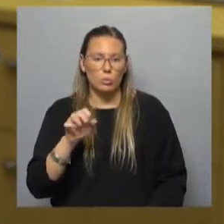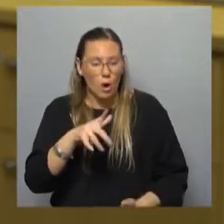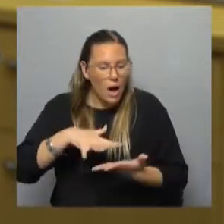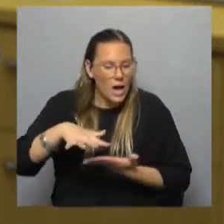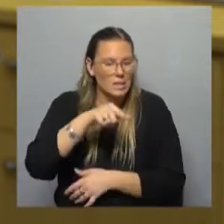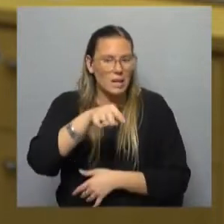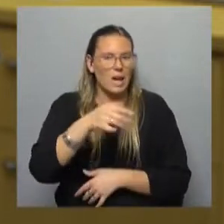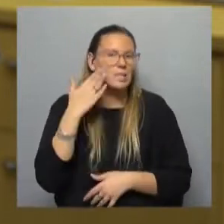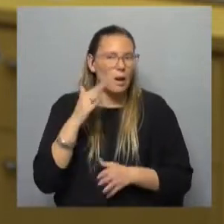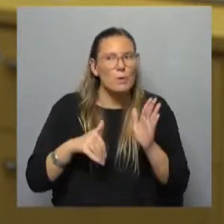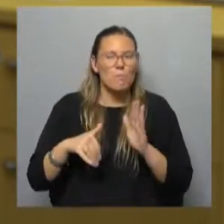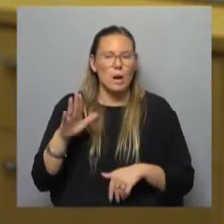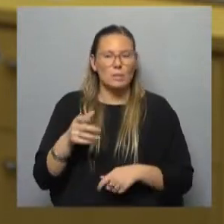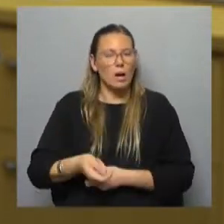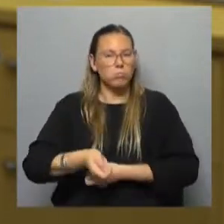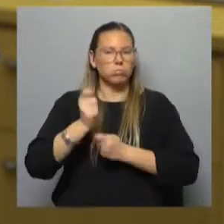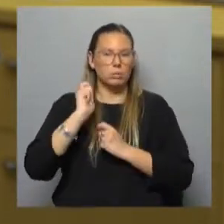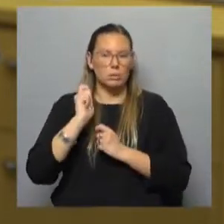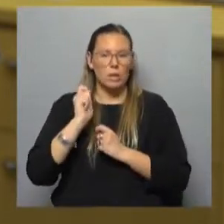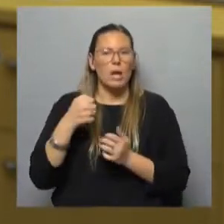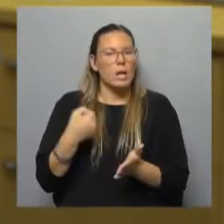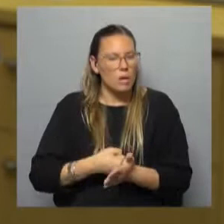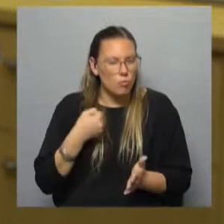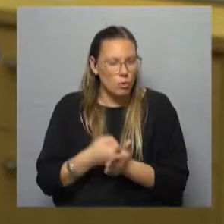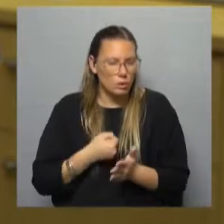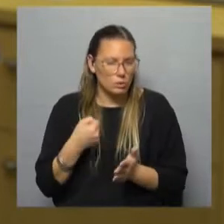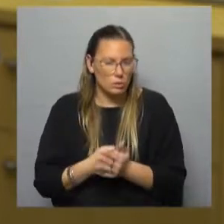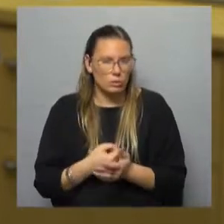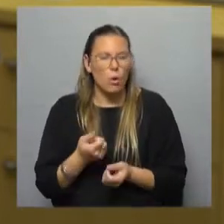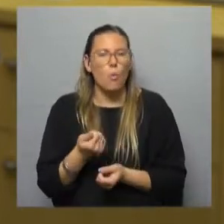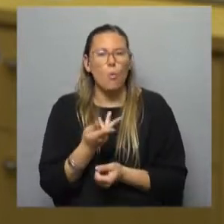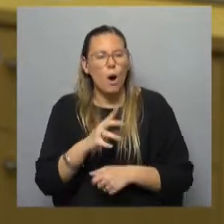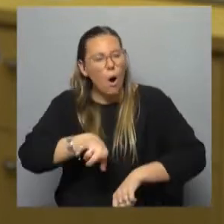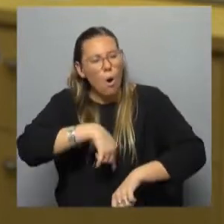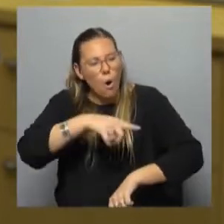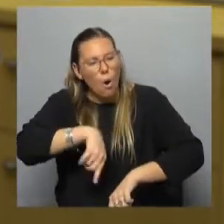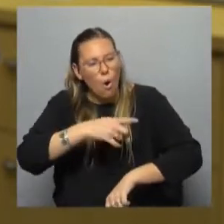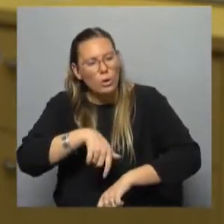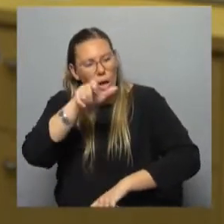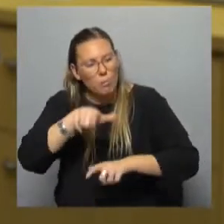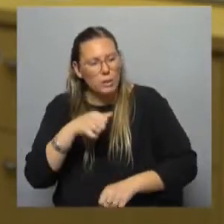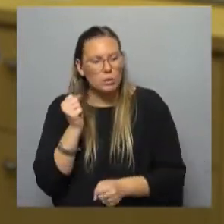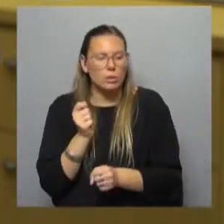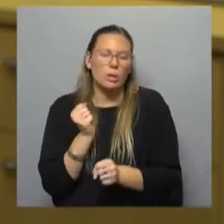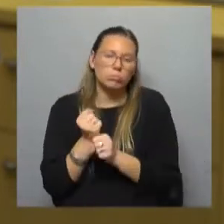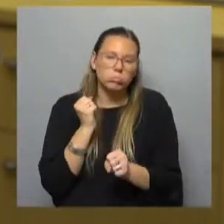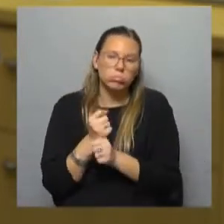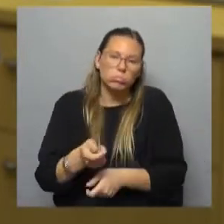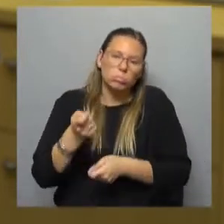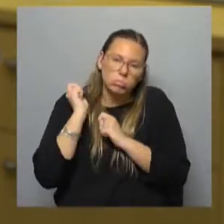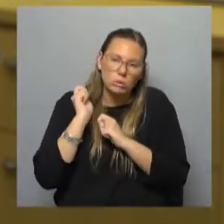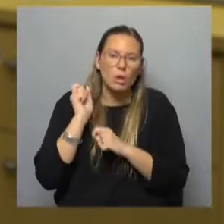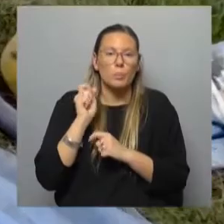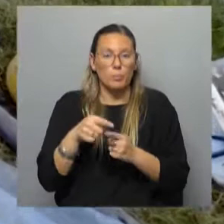registra la captura, el esfuerzo, es decir, cuántas horas destinan los pescadores a pescar